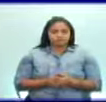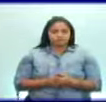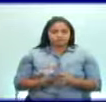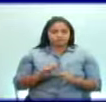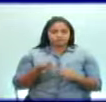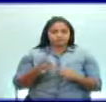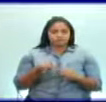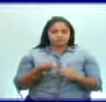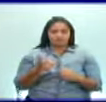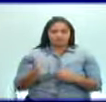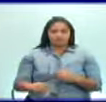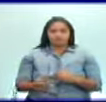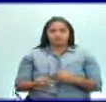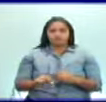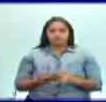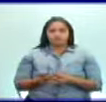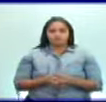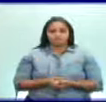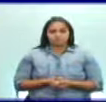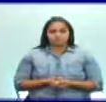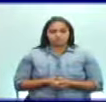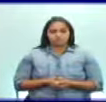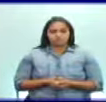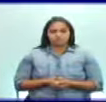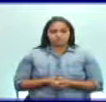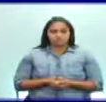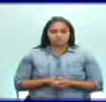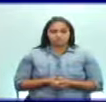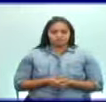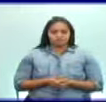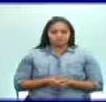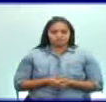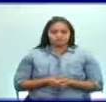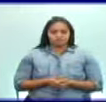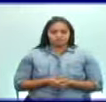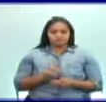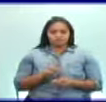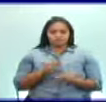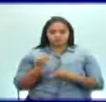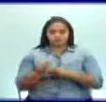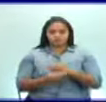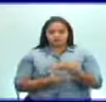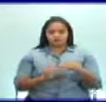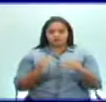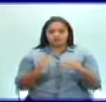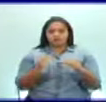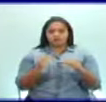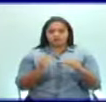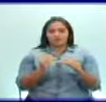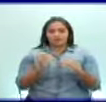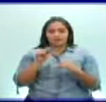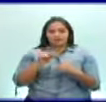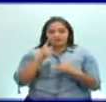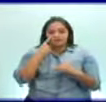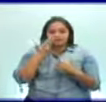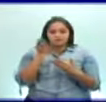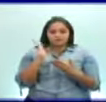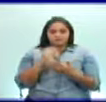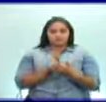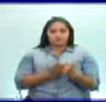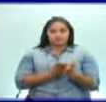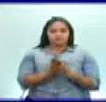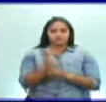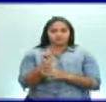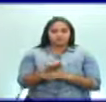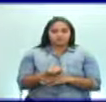próxima actividad, ya que este es de forma trivial, lo único que cambia es la base en la representación y continuamos. Bueno, en